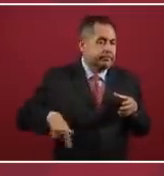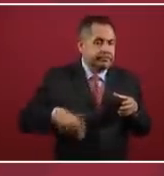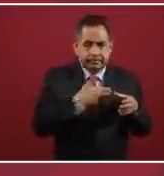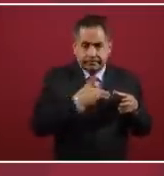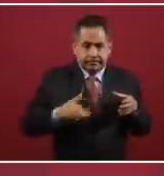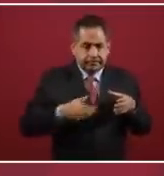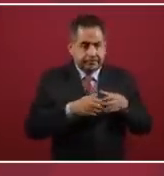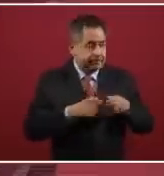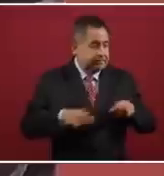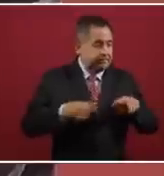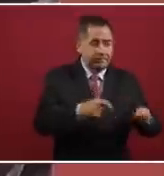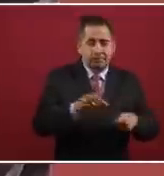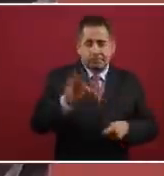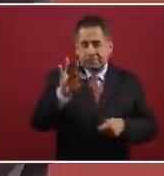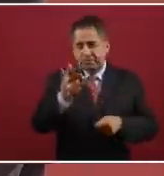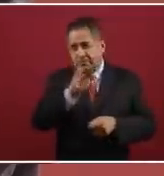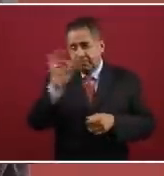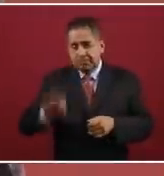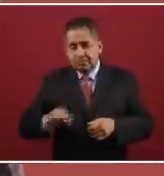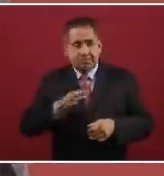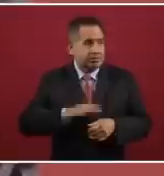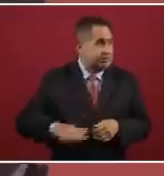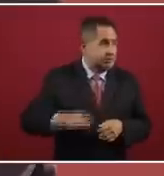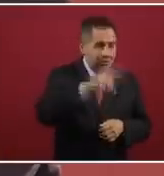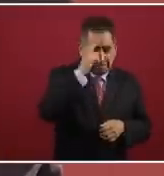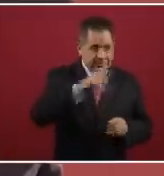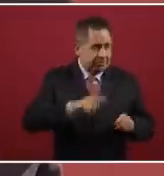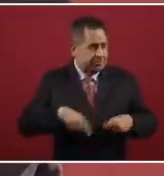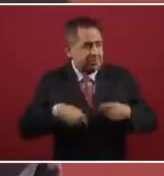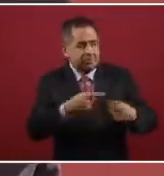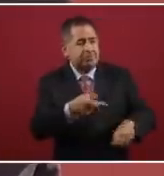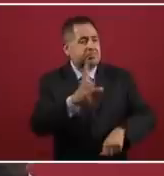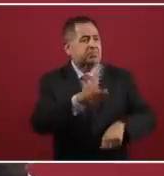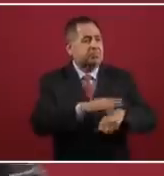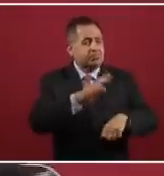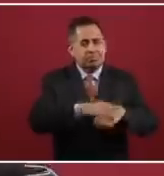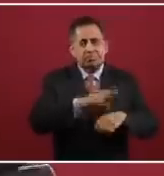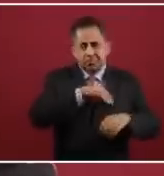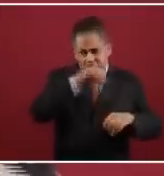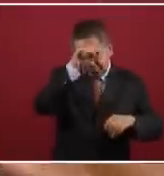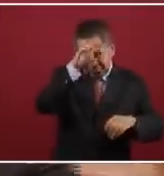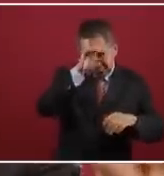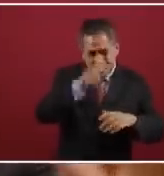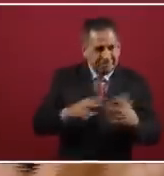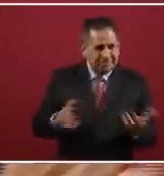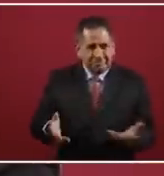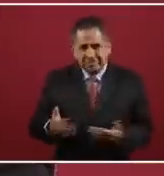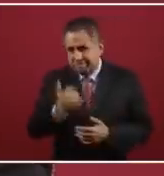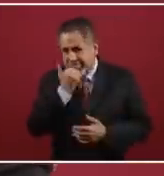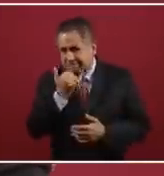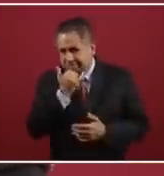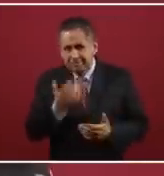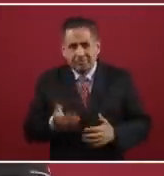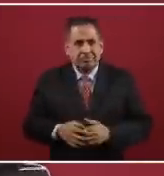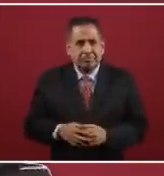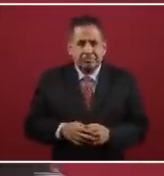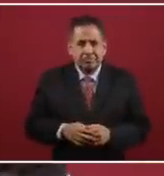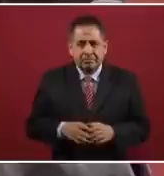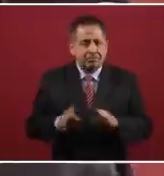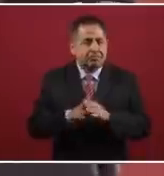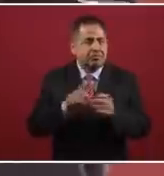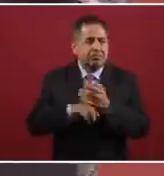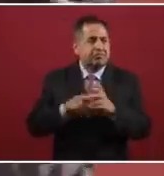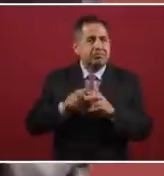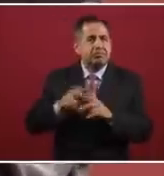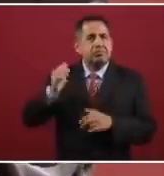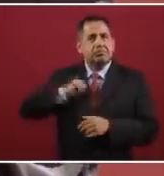el 40% del territorio nacional, algo nunca visto. Ni en el porfiriato